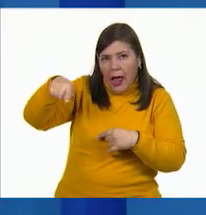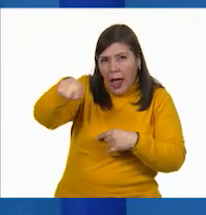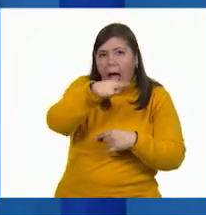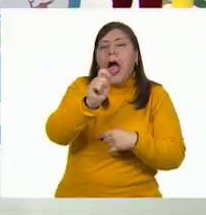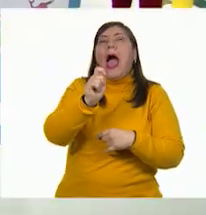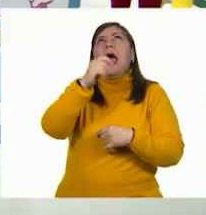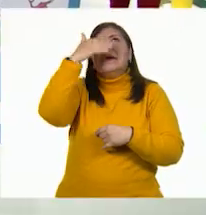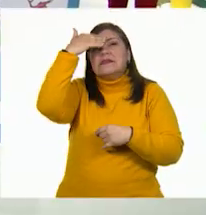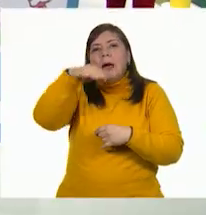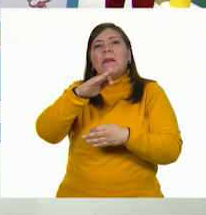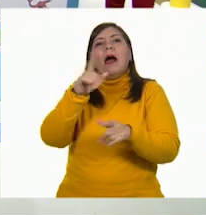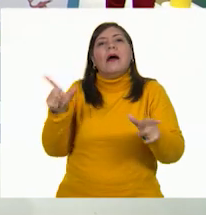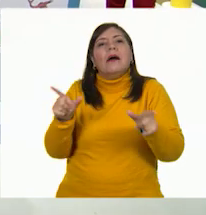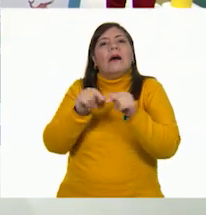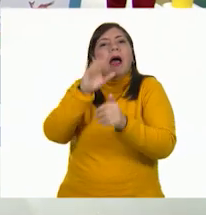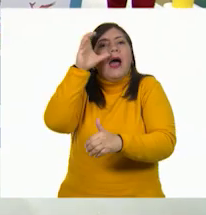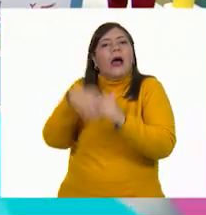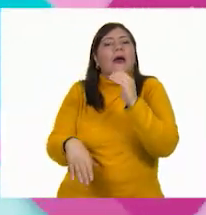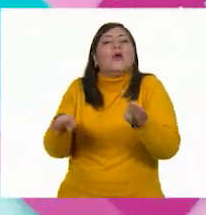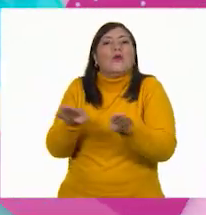el final. Vamos. ¿Vamos?